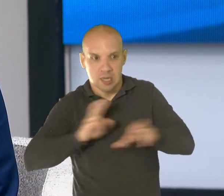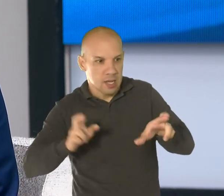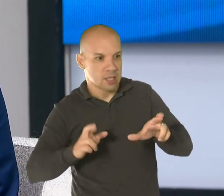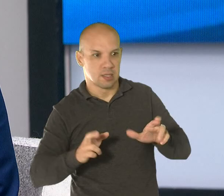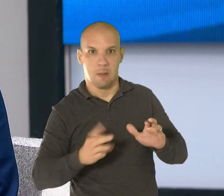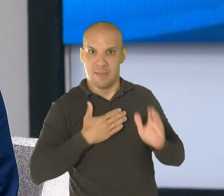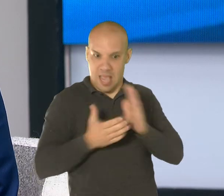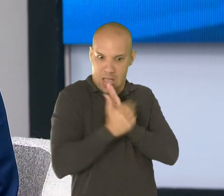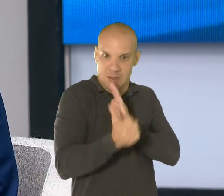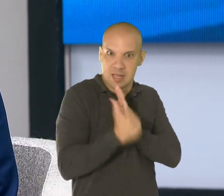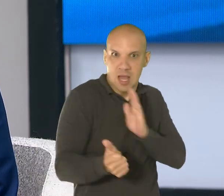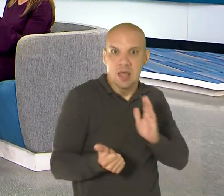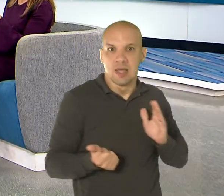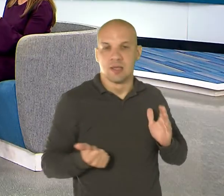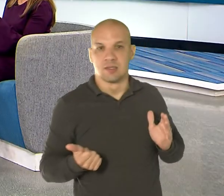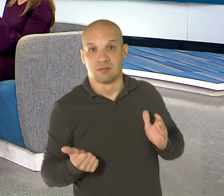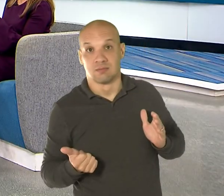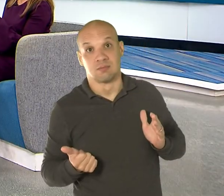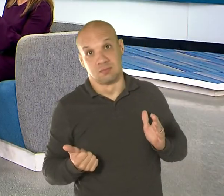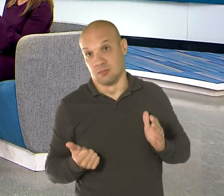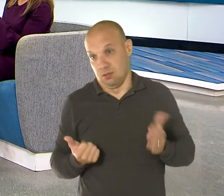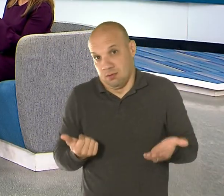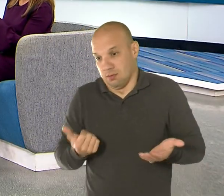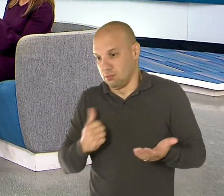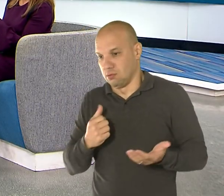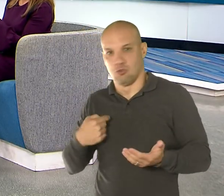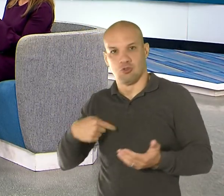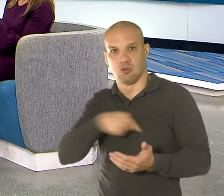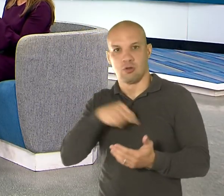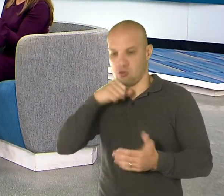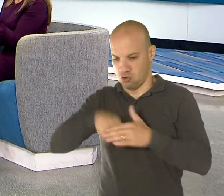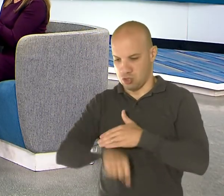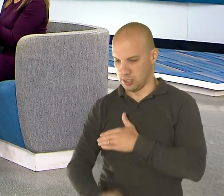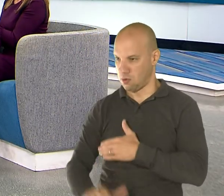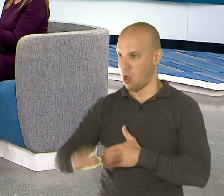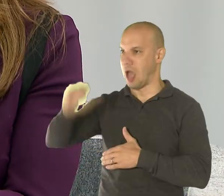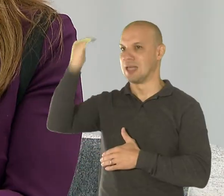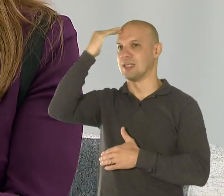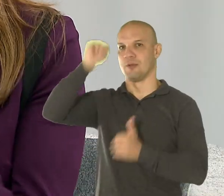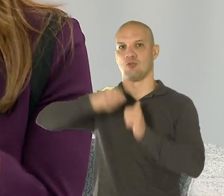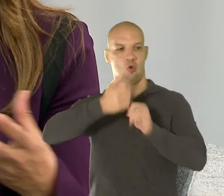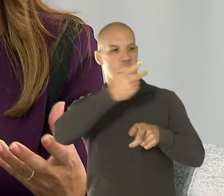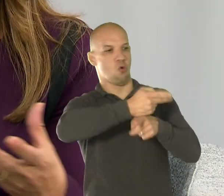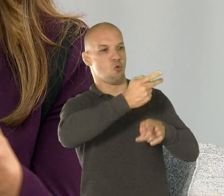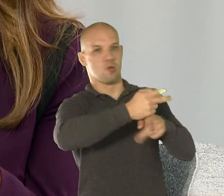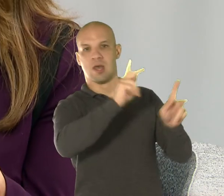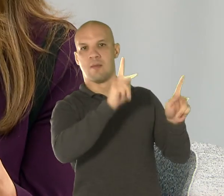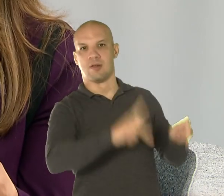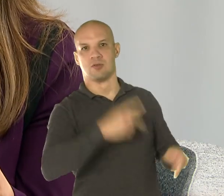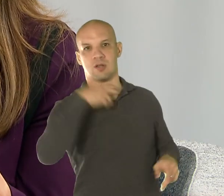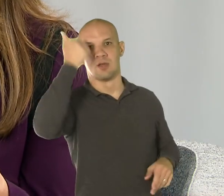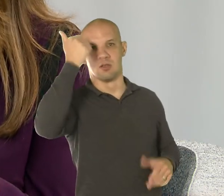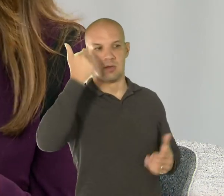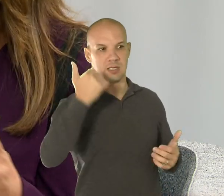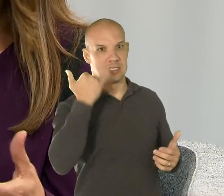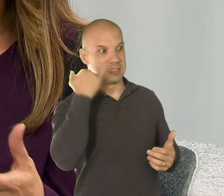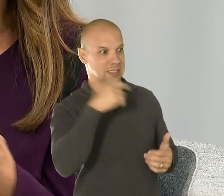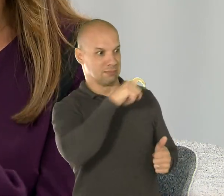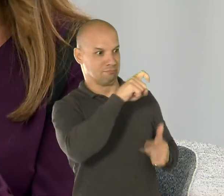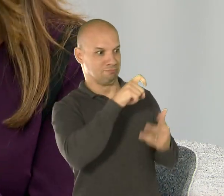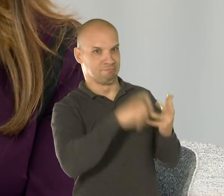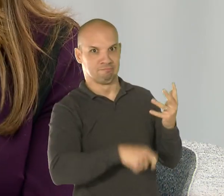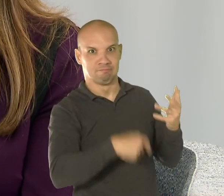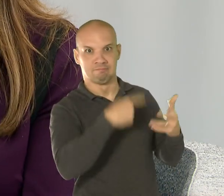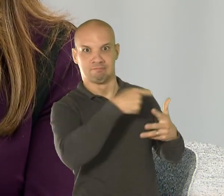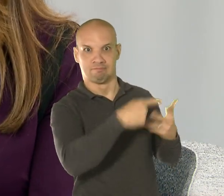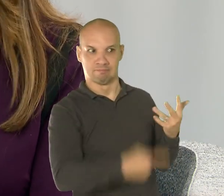atender situaciones particulares. Claro, que nadie nace necesariamente sabiendo cómo cuidar a un adulto mayor, sobre todo una persona con muchas necesidades y muchos requerimientos